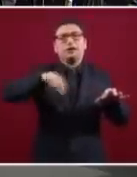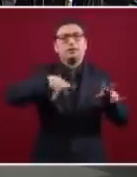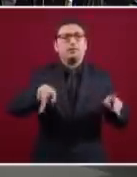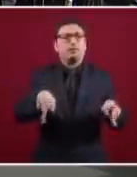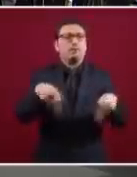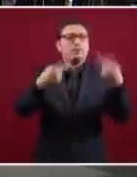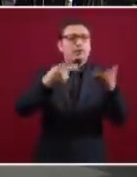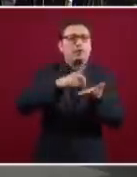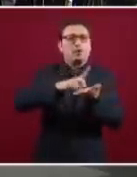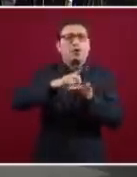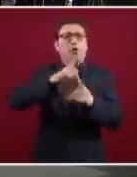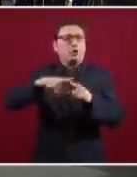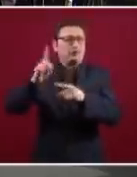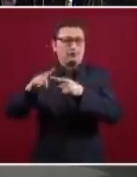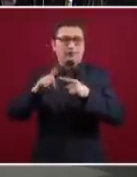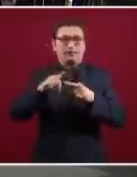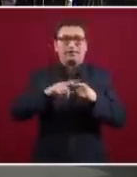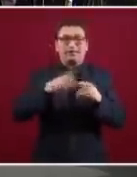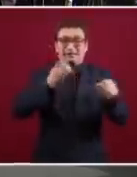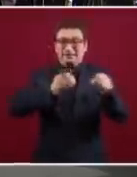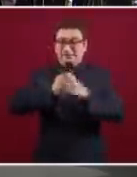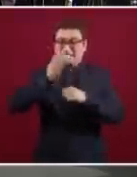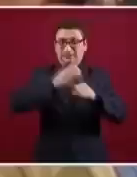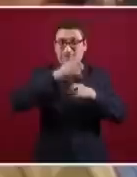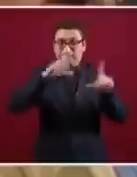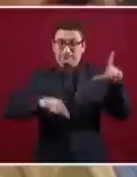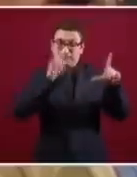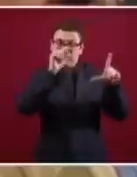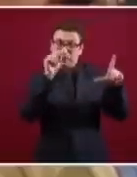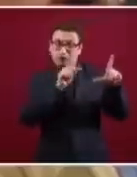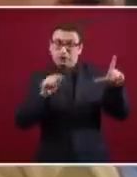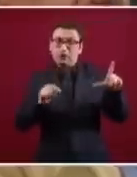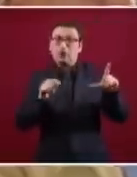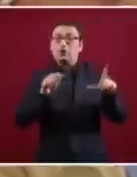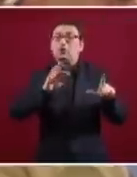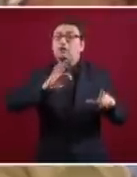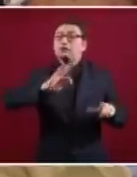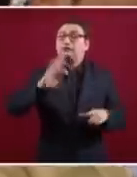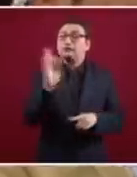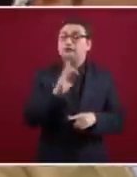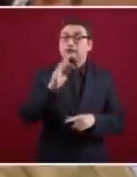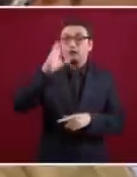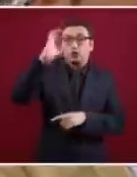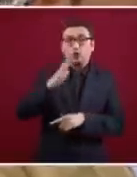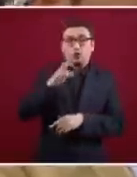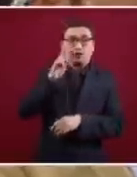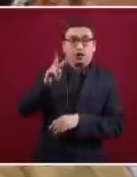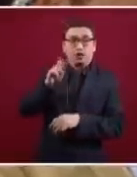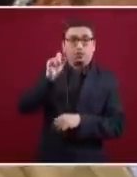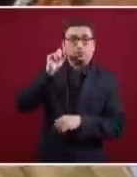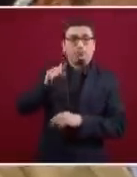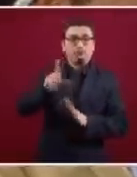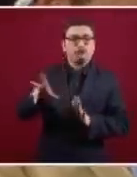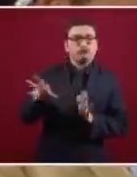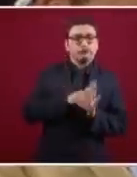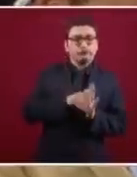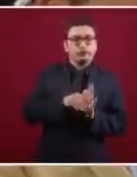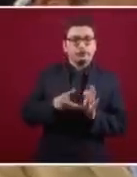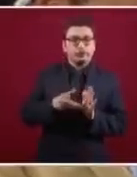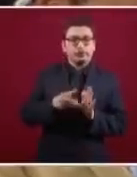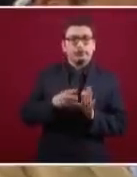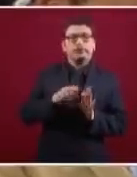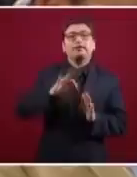estados puedan dar respuesta en el mismo sentido que en culiacán es decir cómo prevenir